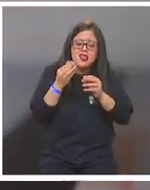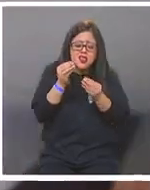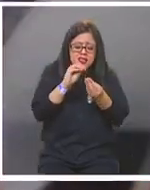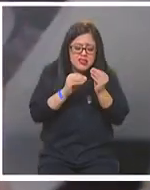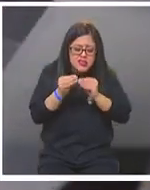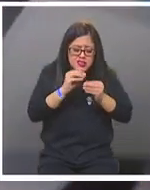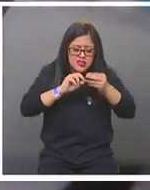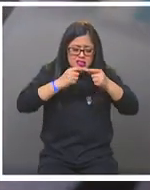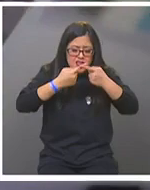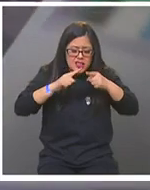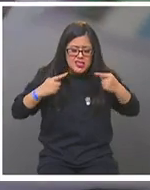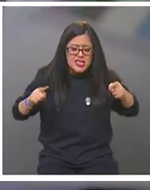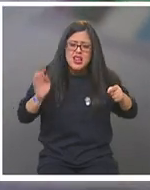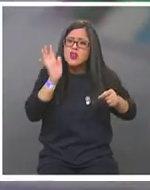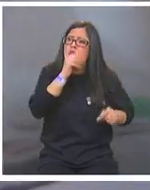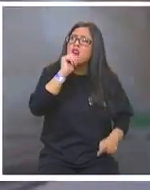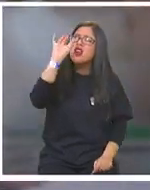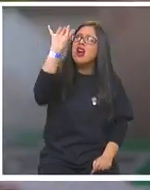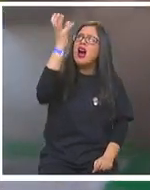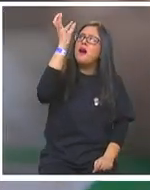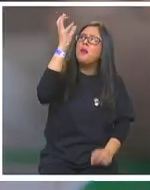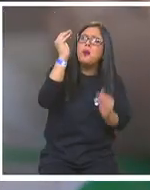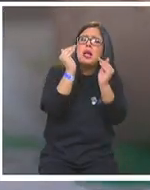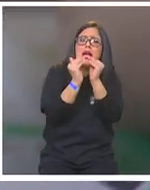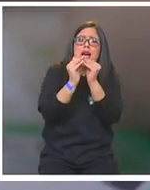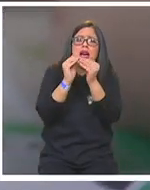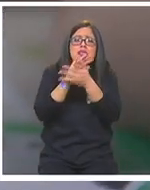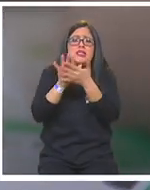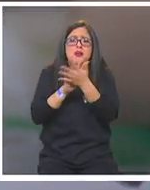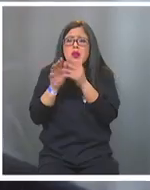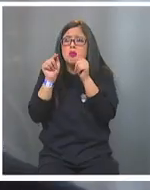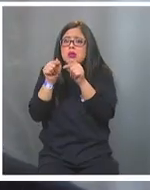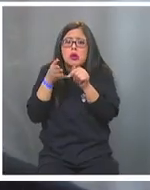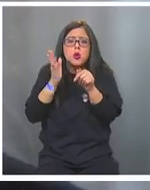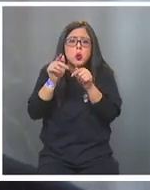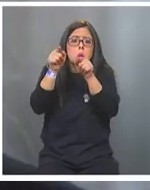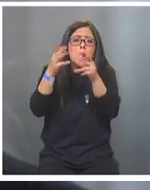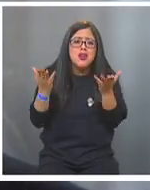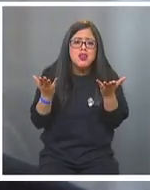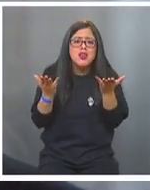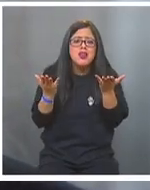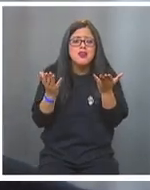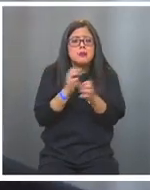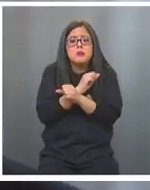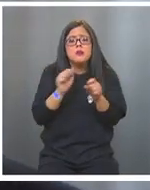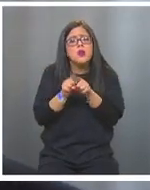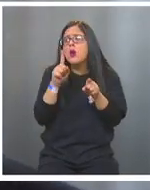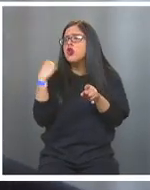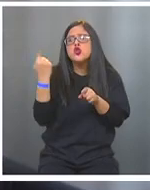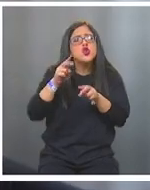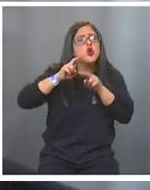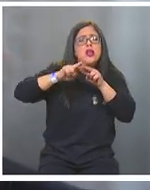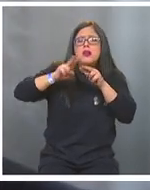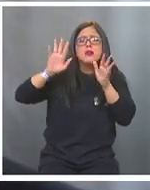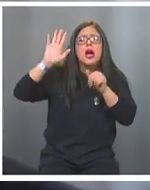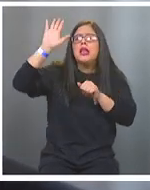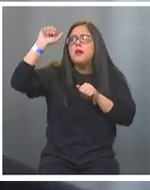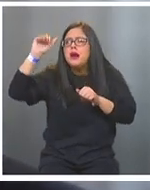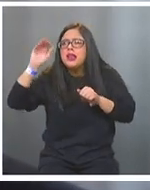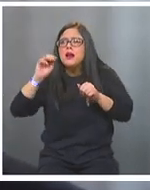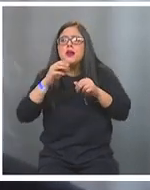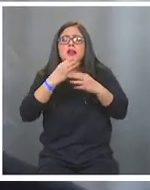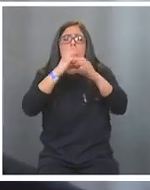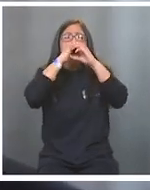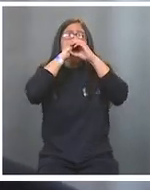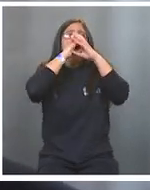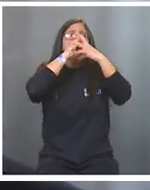una ampolleta en la casa. Él hubiera seguido en la casa, ya no estaría. Le hicimos una despedida, le pusimos música, globos,